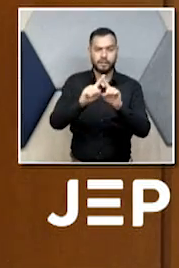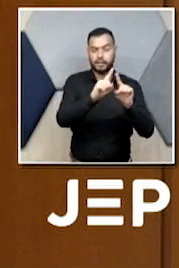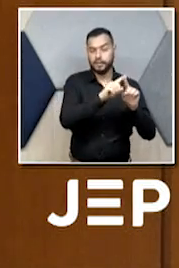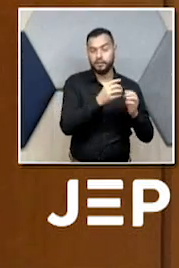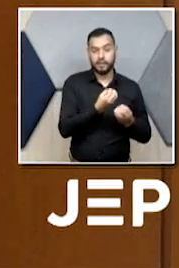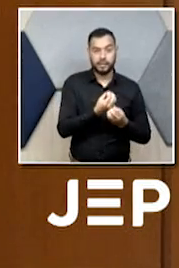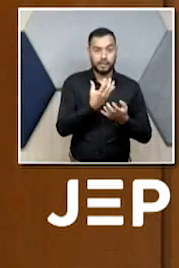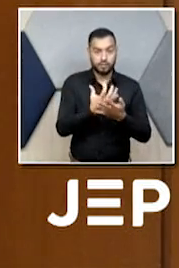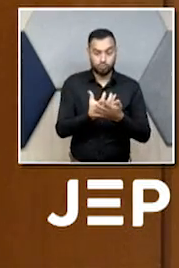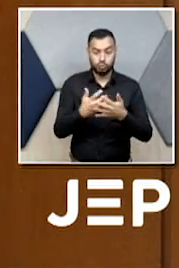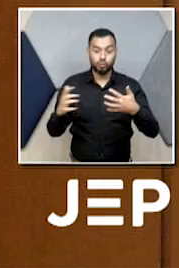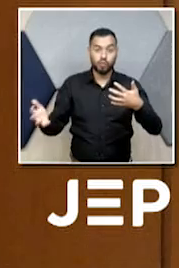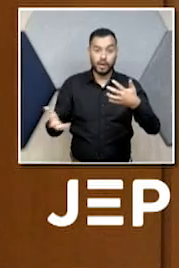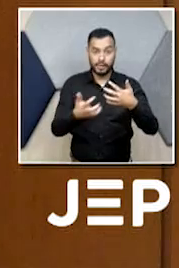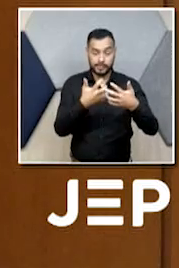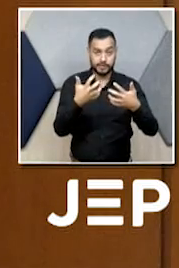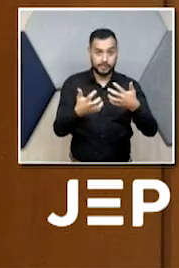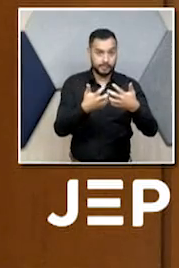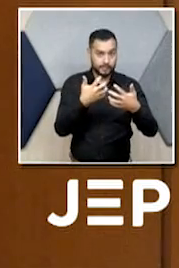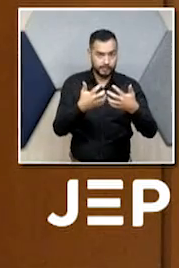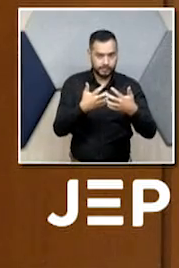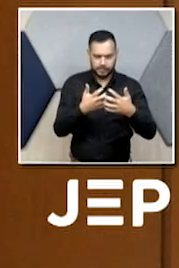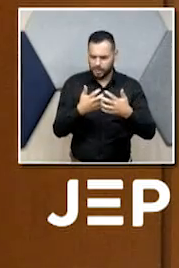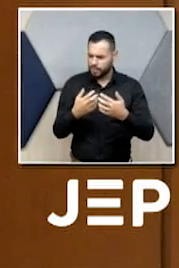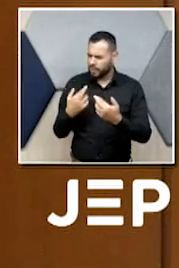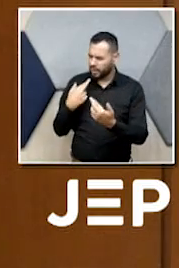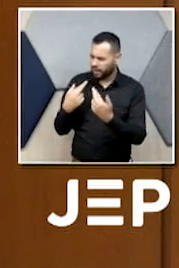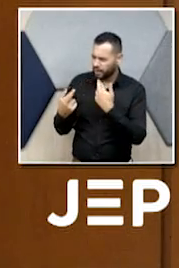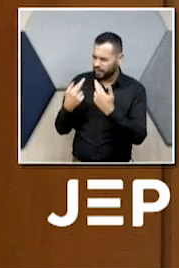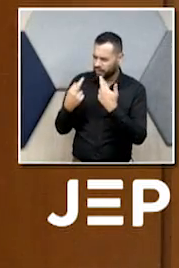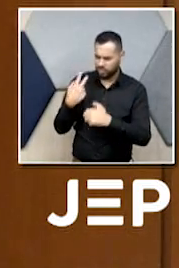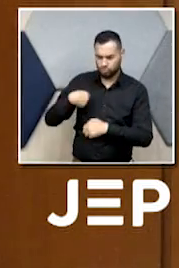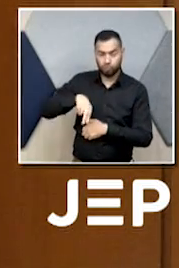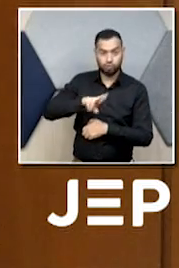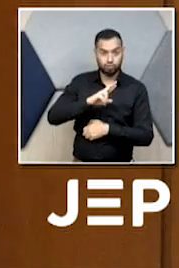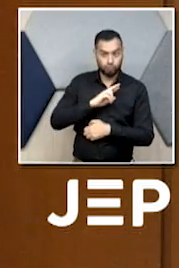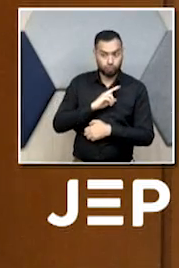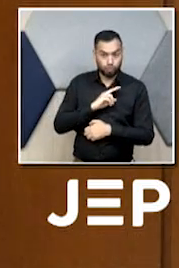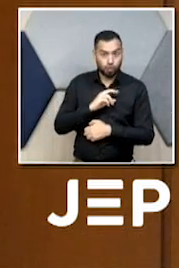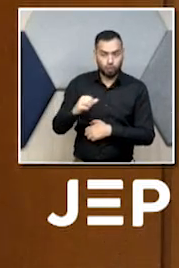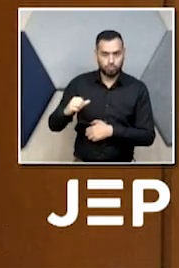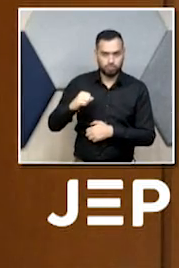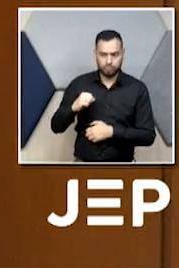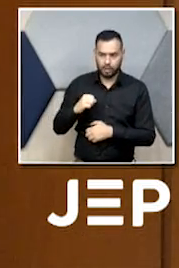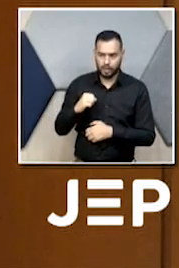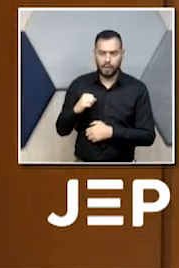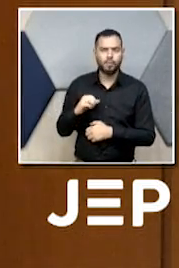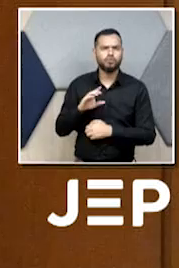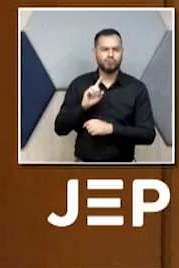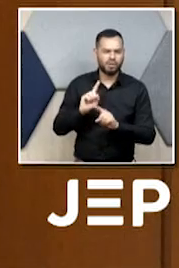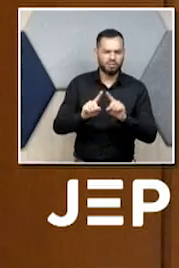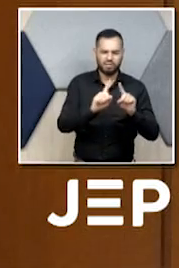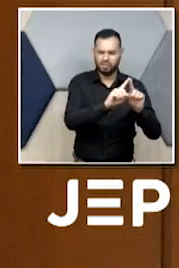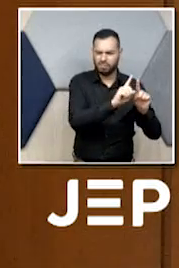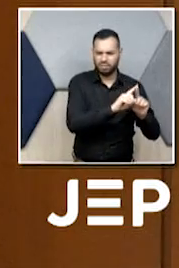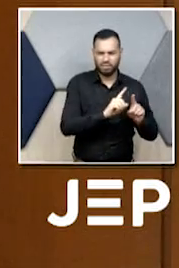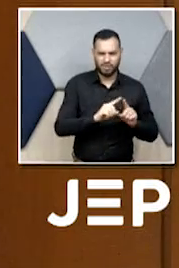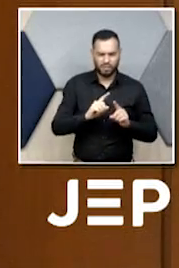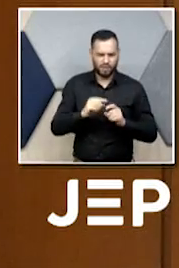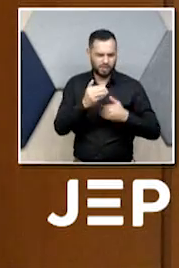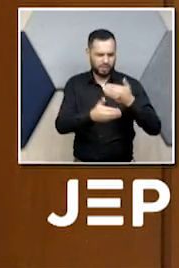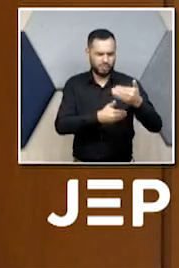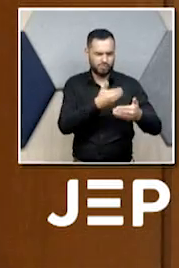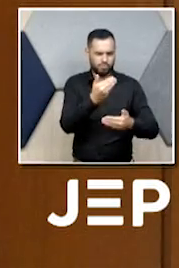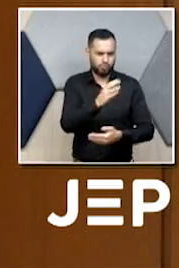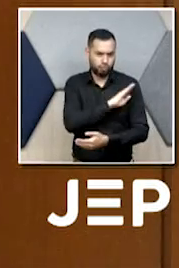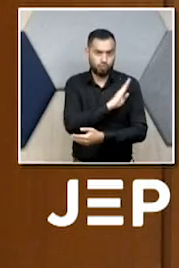sistema, de las relaciones que nosotros establecemos con las diversas ramas del poder público, comenzando por